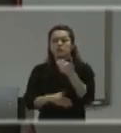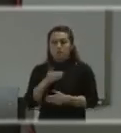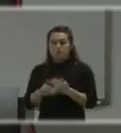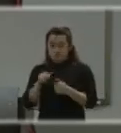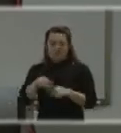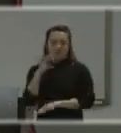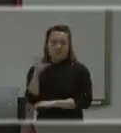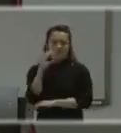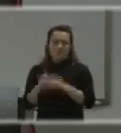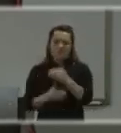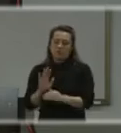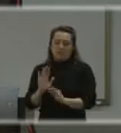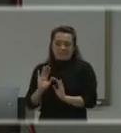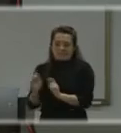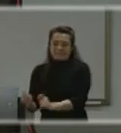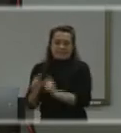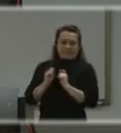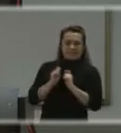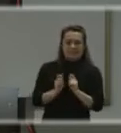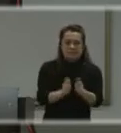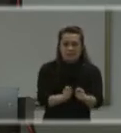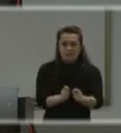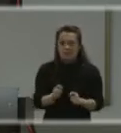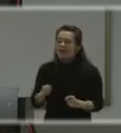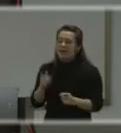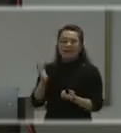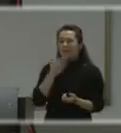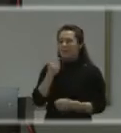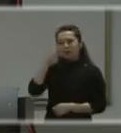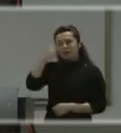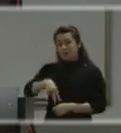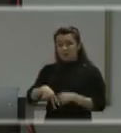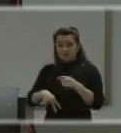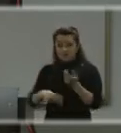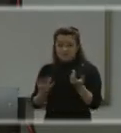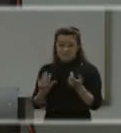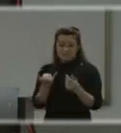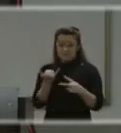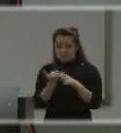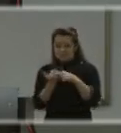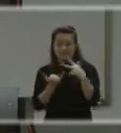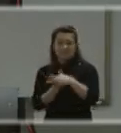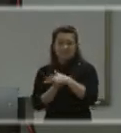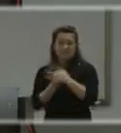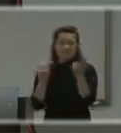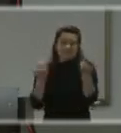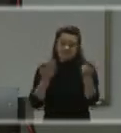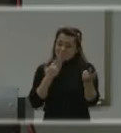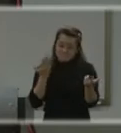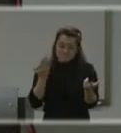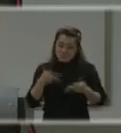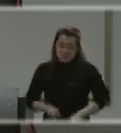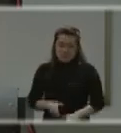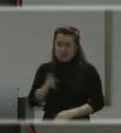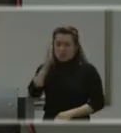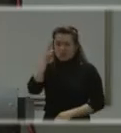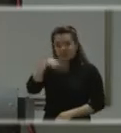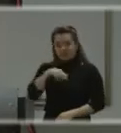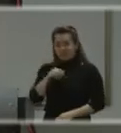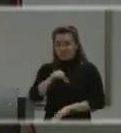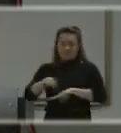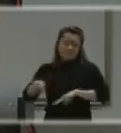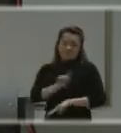en Colombia es el deseo de esterilizar a los hijos, o como la motivación de esterilizar a los hijos, ¿sí? Entonces, es